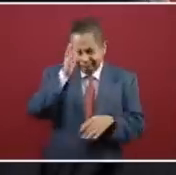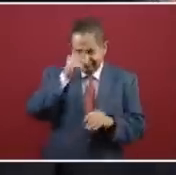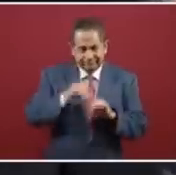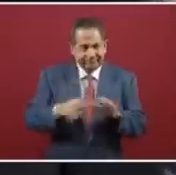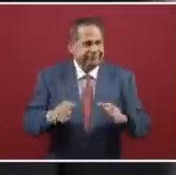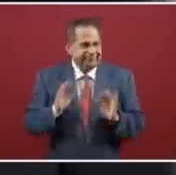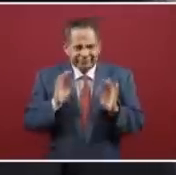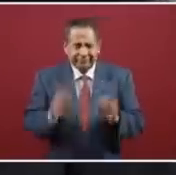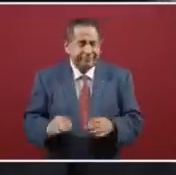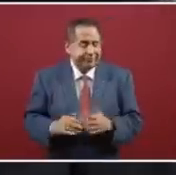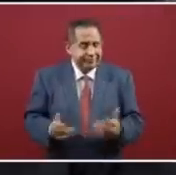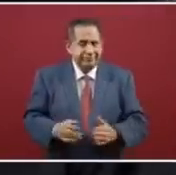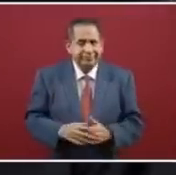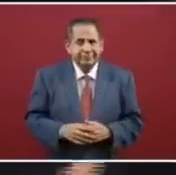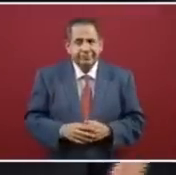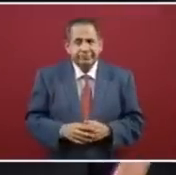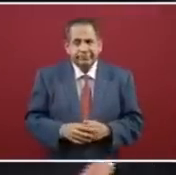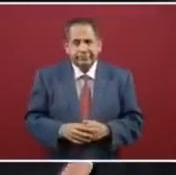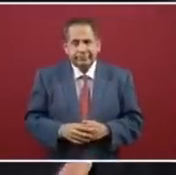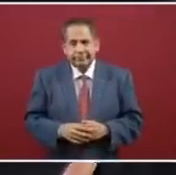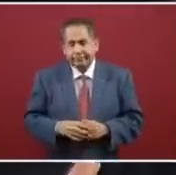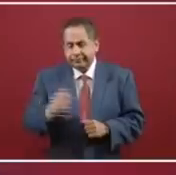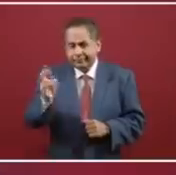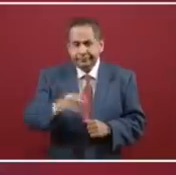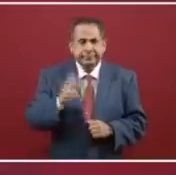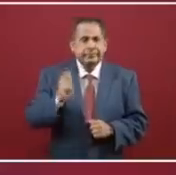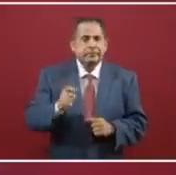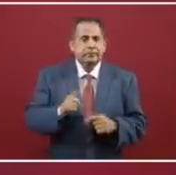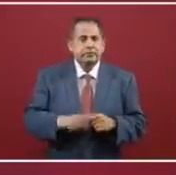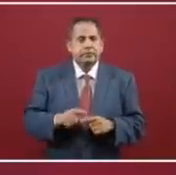es que la verdad